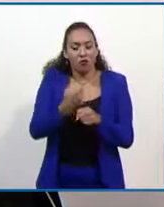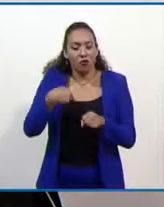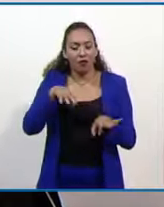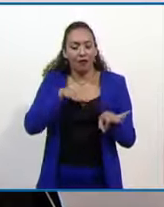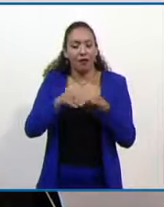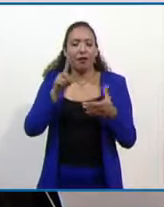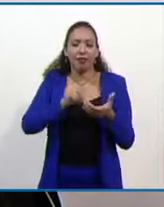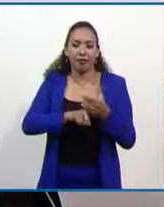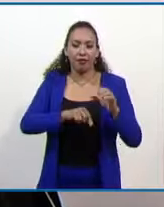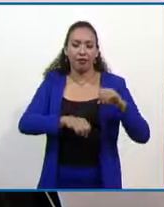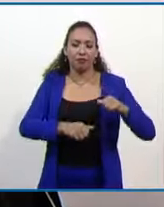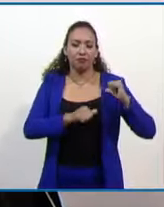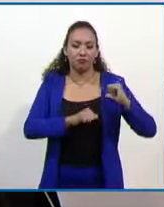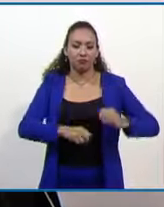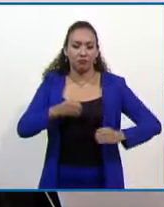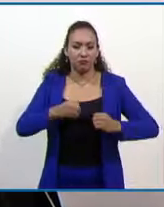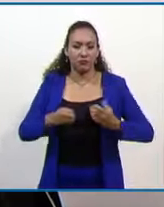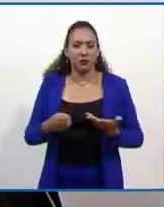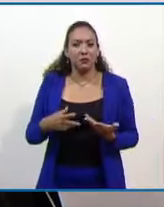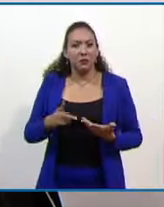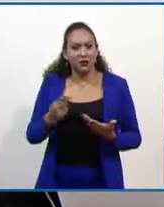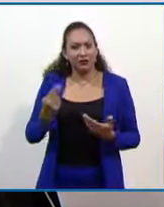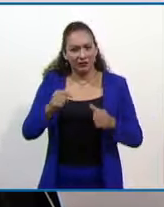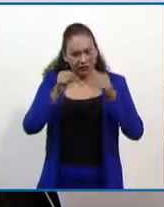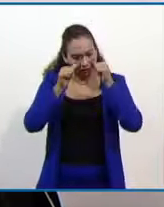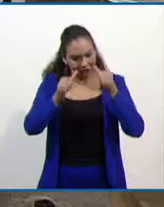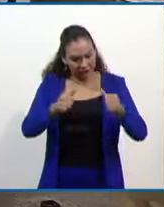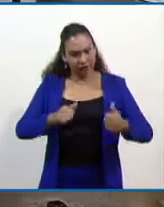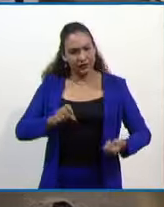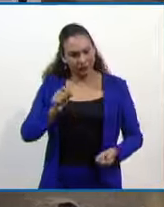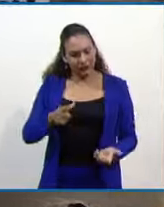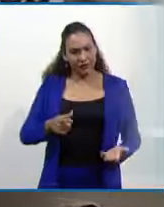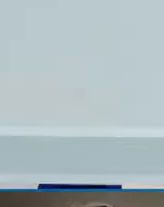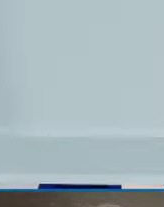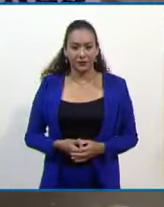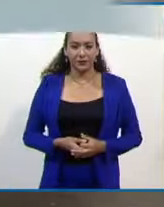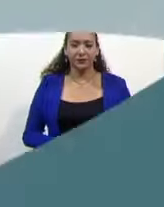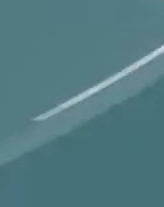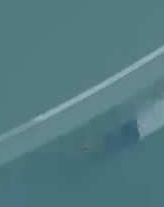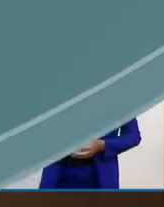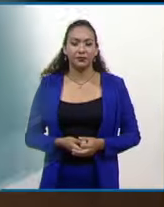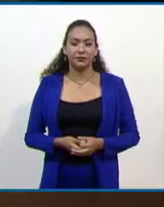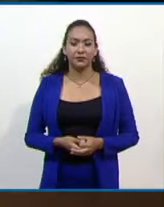trabajadores, que no nos sentimos quizás representados y queremos que nos escuchen.